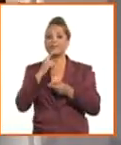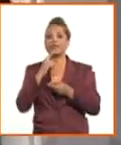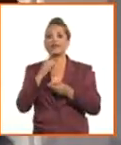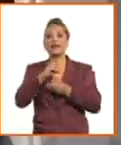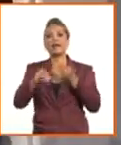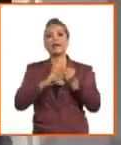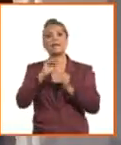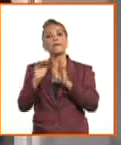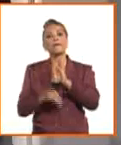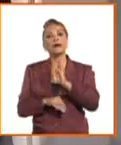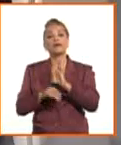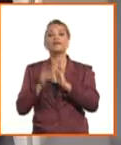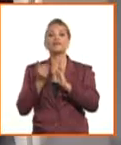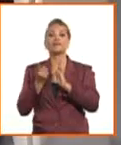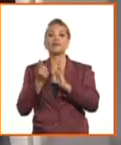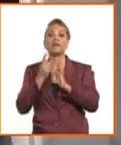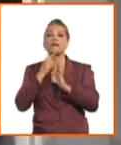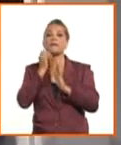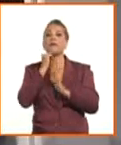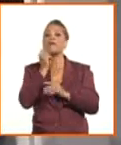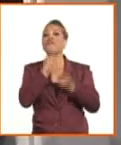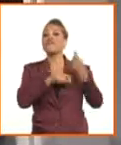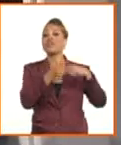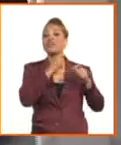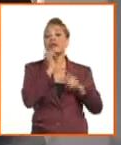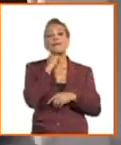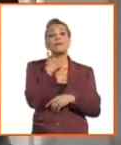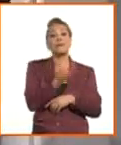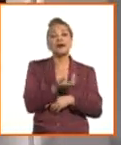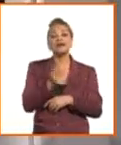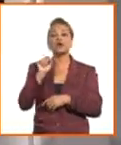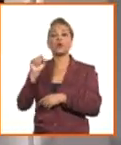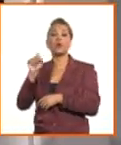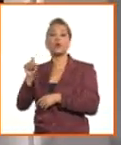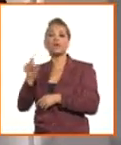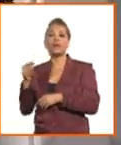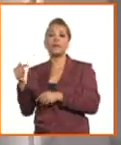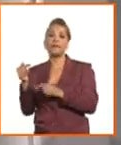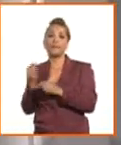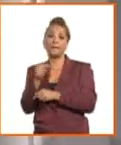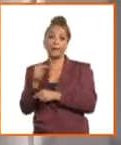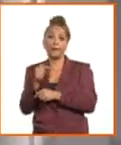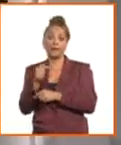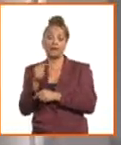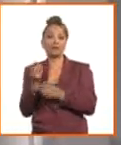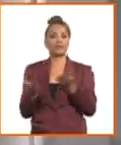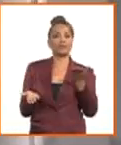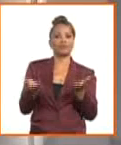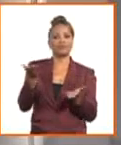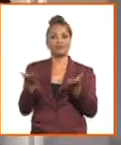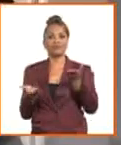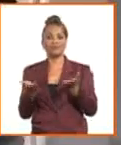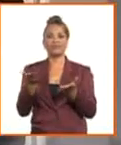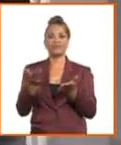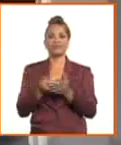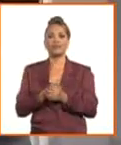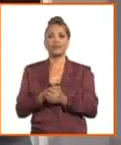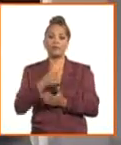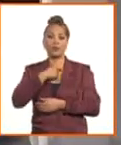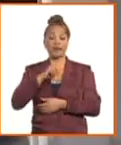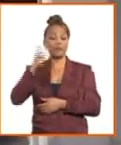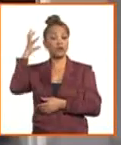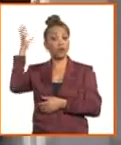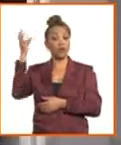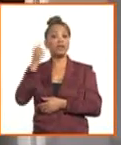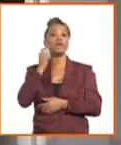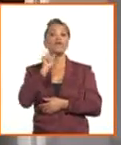vamos a vender mucho más de lo que vamos a comprar, y esa brecha que se genera entre la venta, estoy hablando ahora el Estado vendiendo, y el